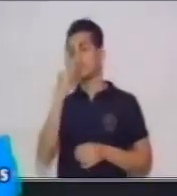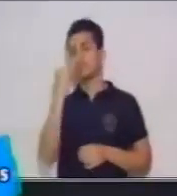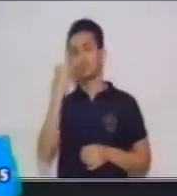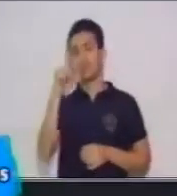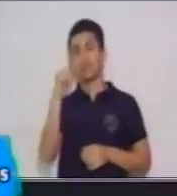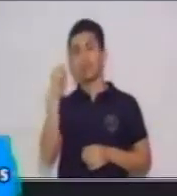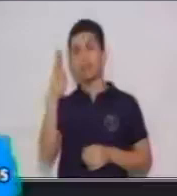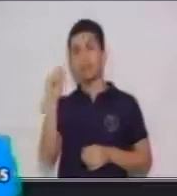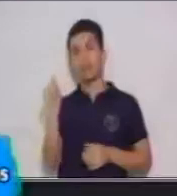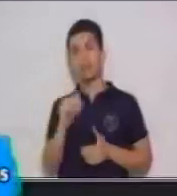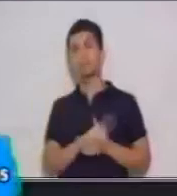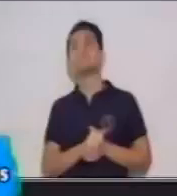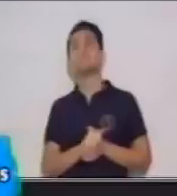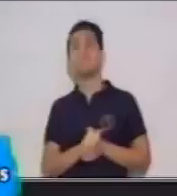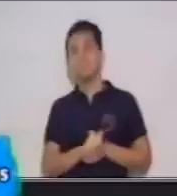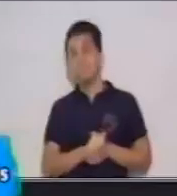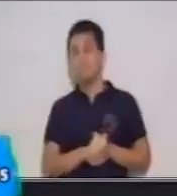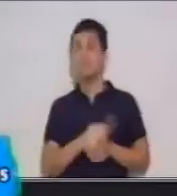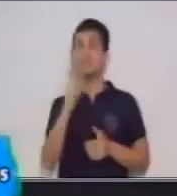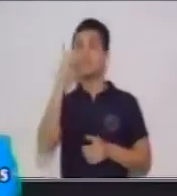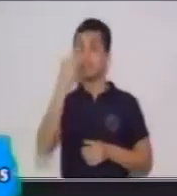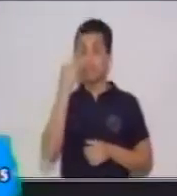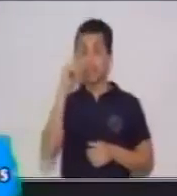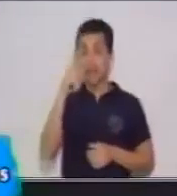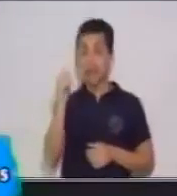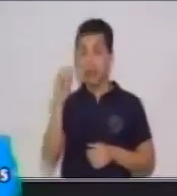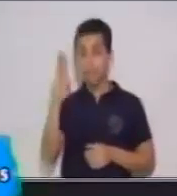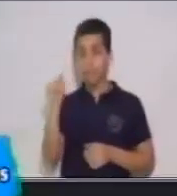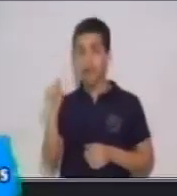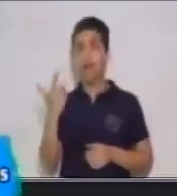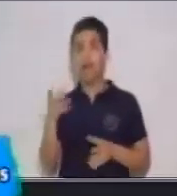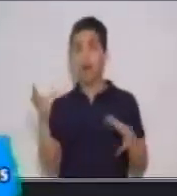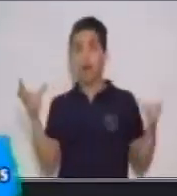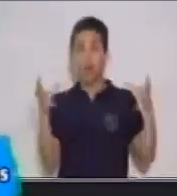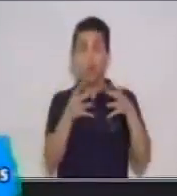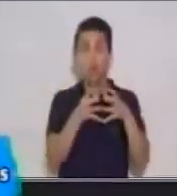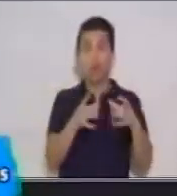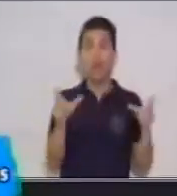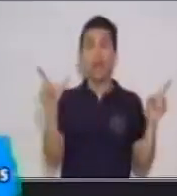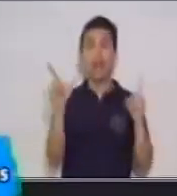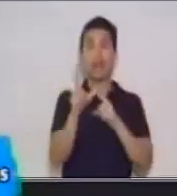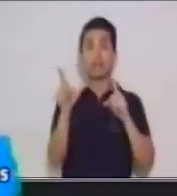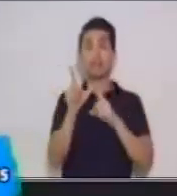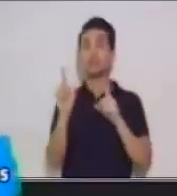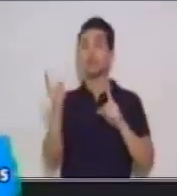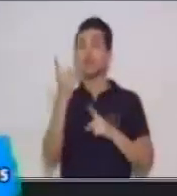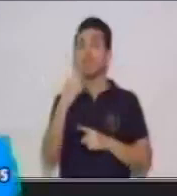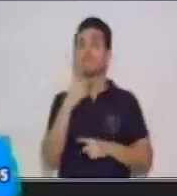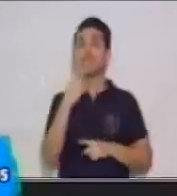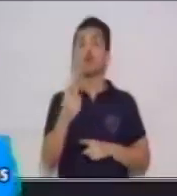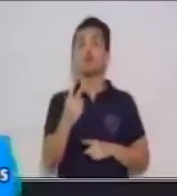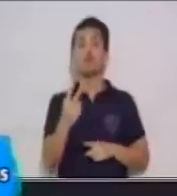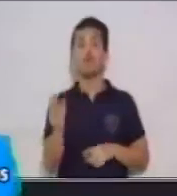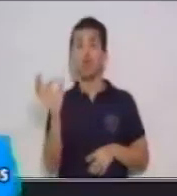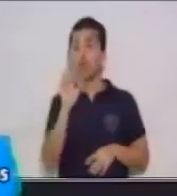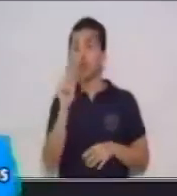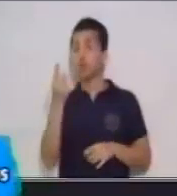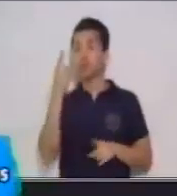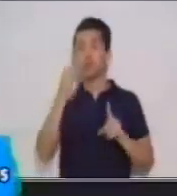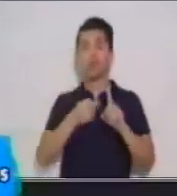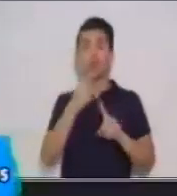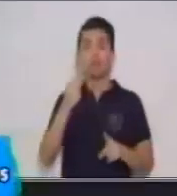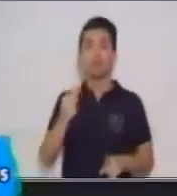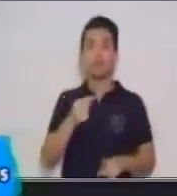el conjunto de letras que se pronuncian en un solo golpe de voz o en un solo tono de